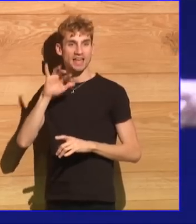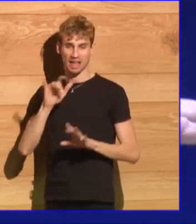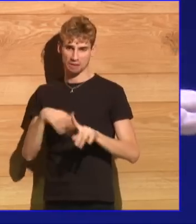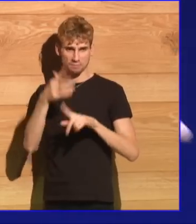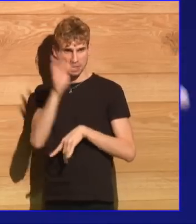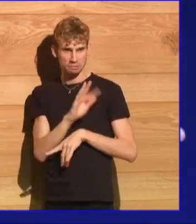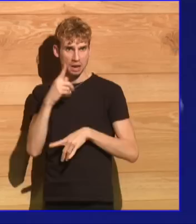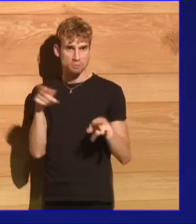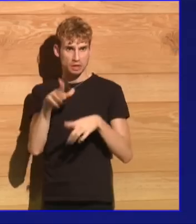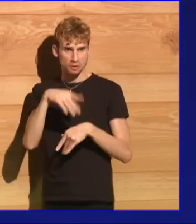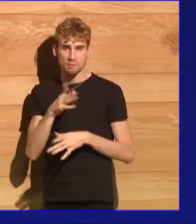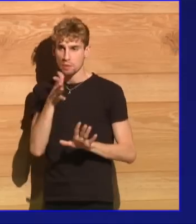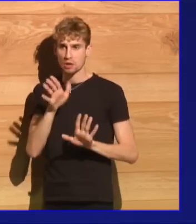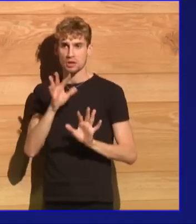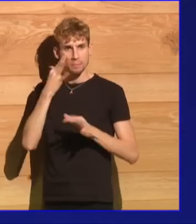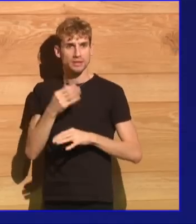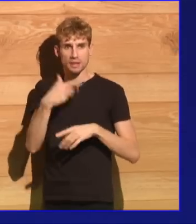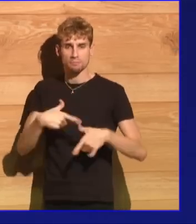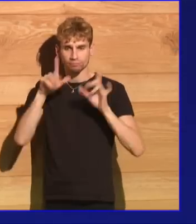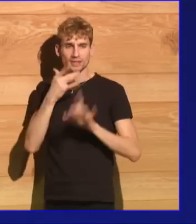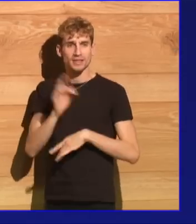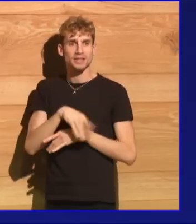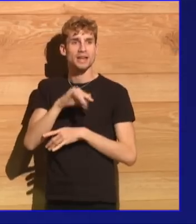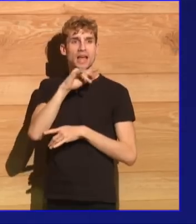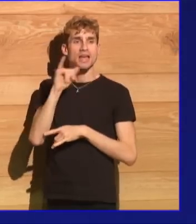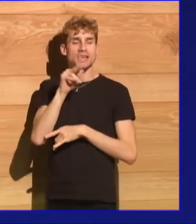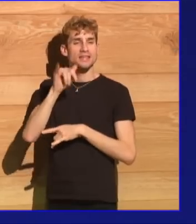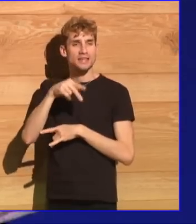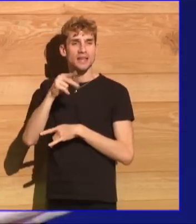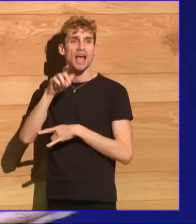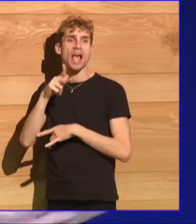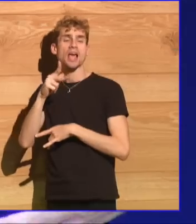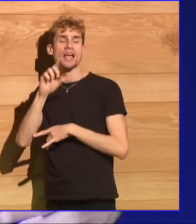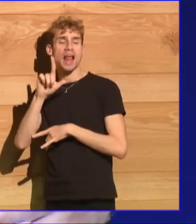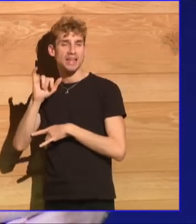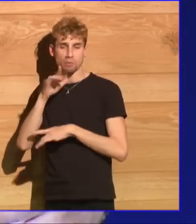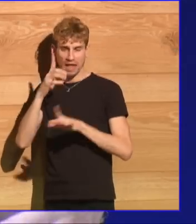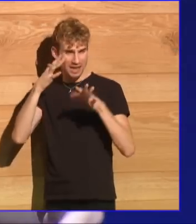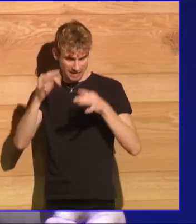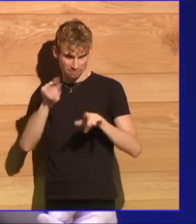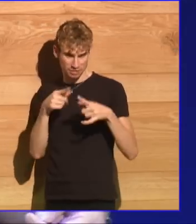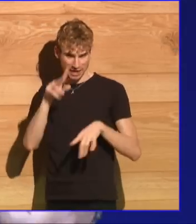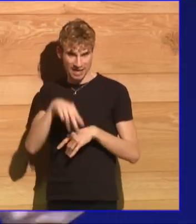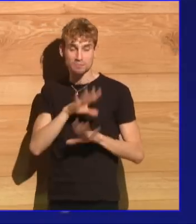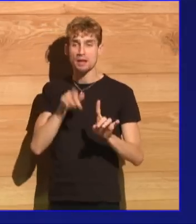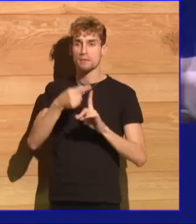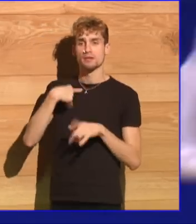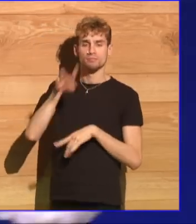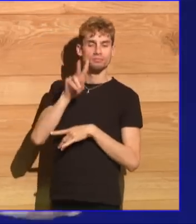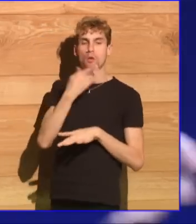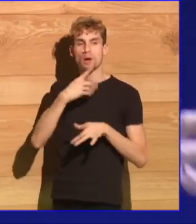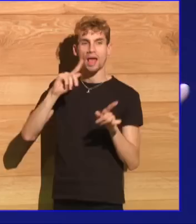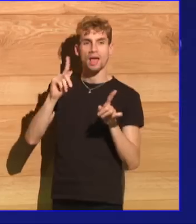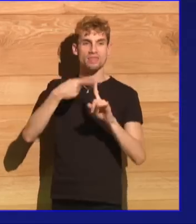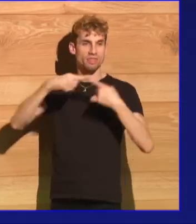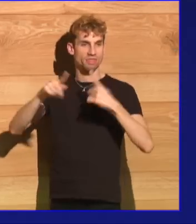la protagoniza Gene Kelly porque en el fondo sí es musical. Y cuando veo los duelos de espada que hay aquí en